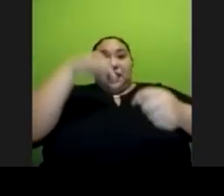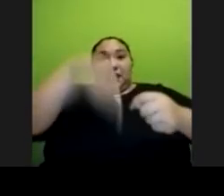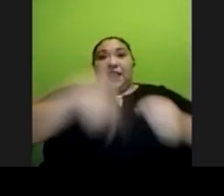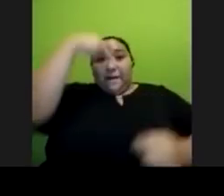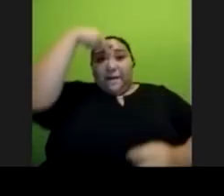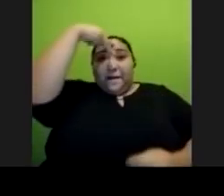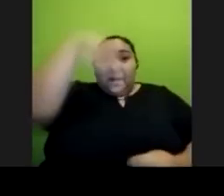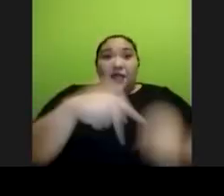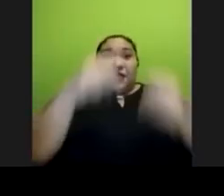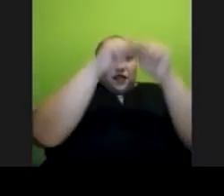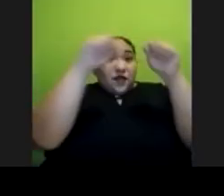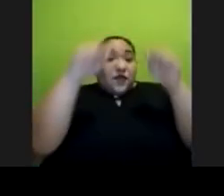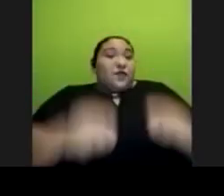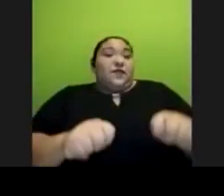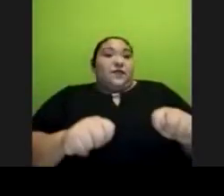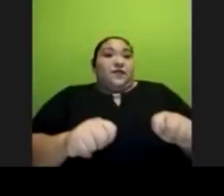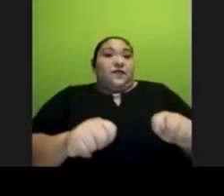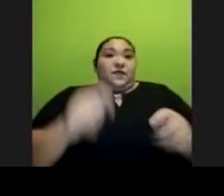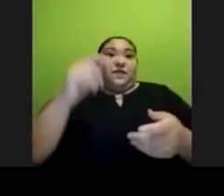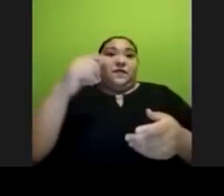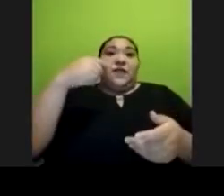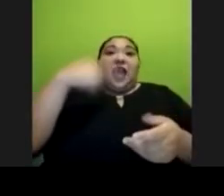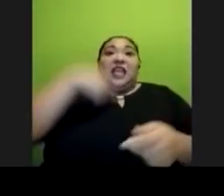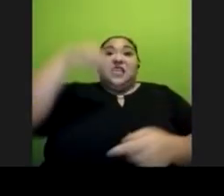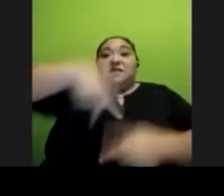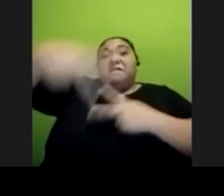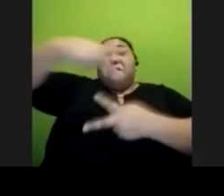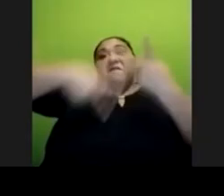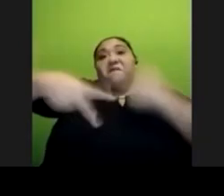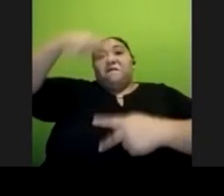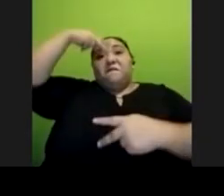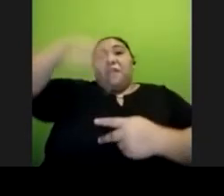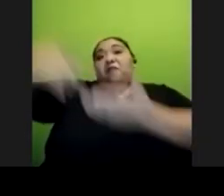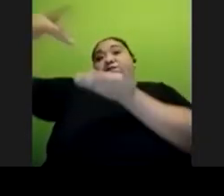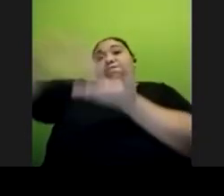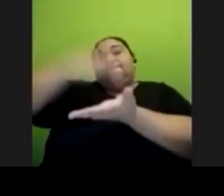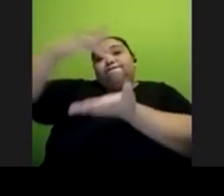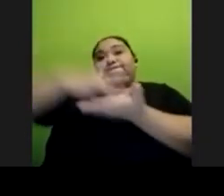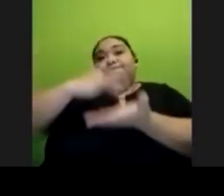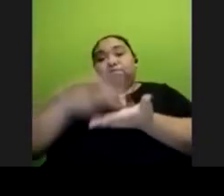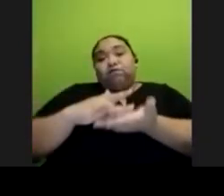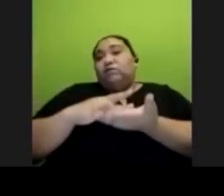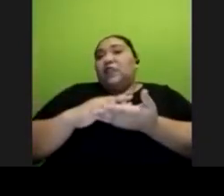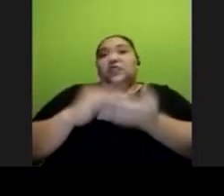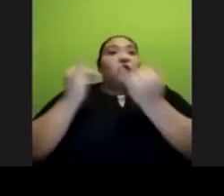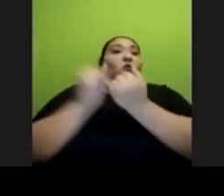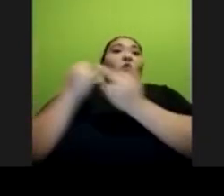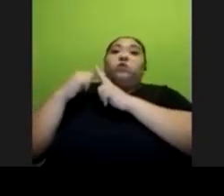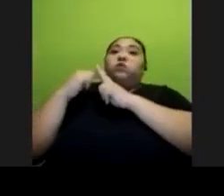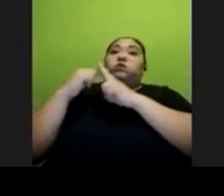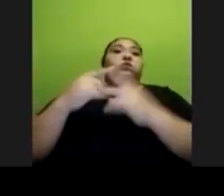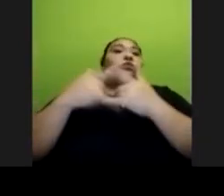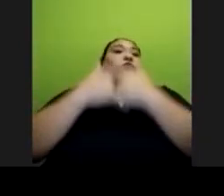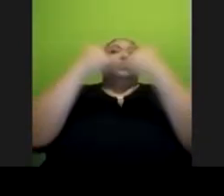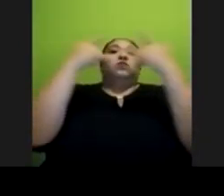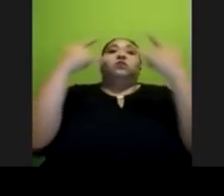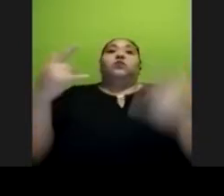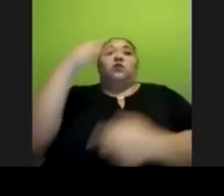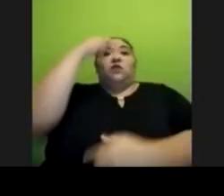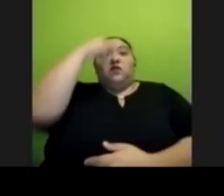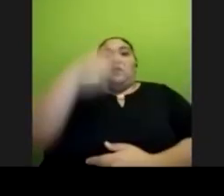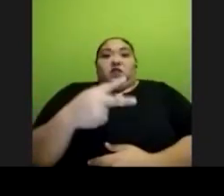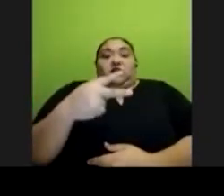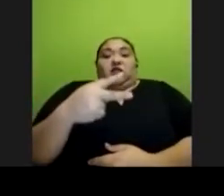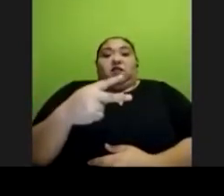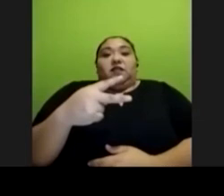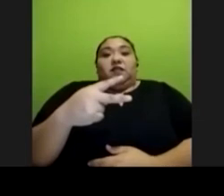México, como hemos visto a lo largo de la historia de este país. Así que con eso les